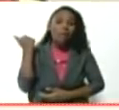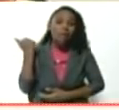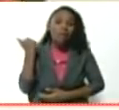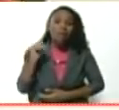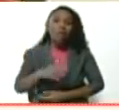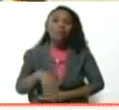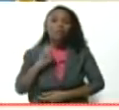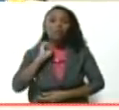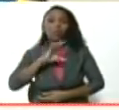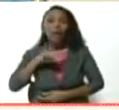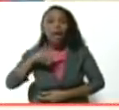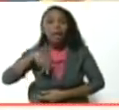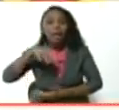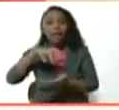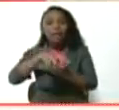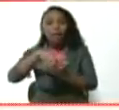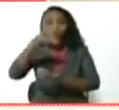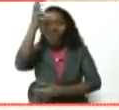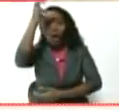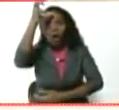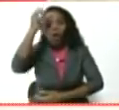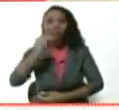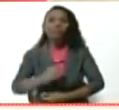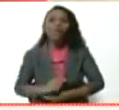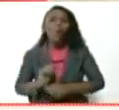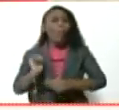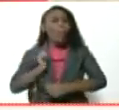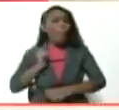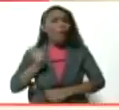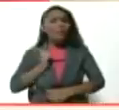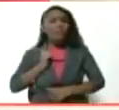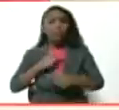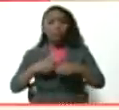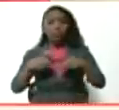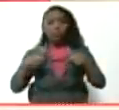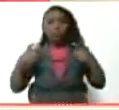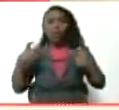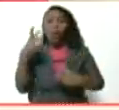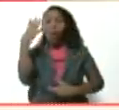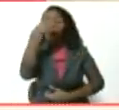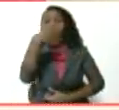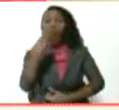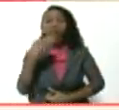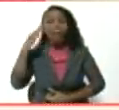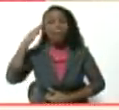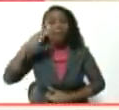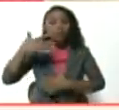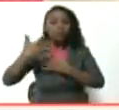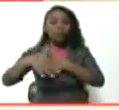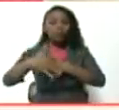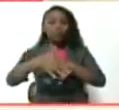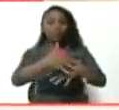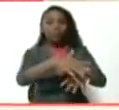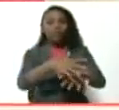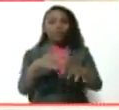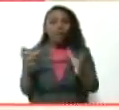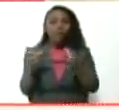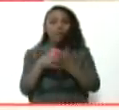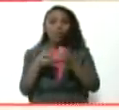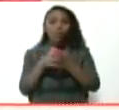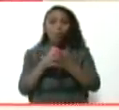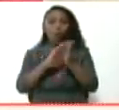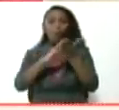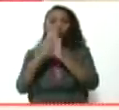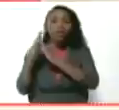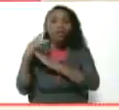Estado, Falcón, cualquier cantidad de jóvenes militantes del Partido Comunista